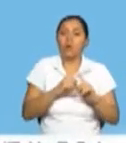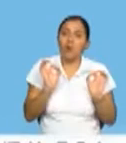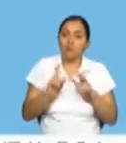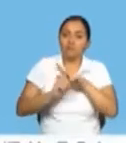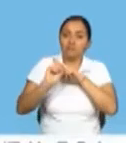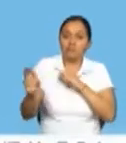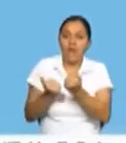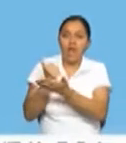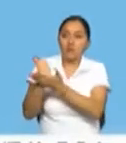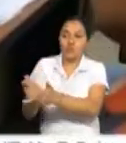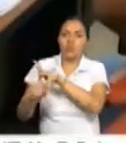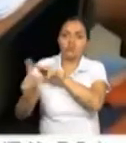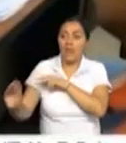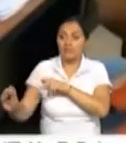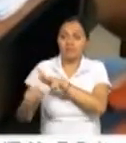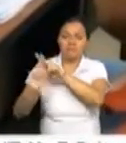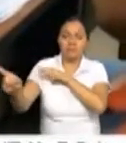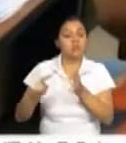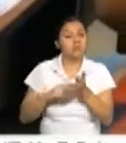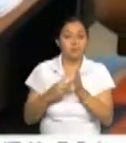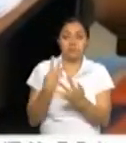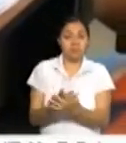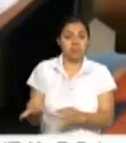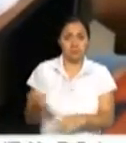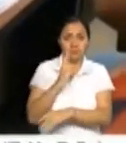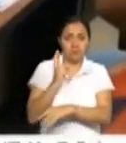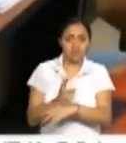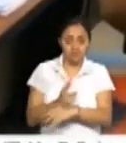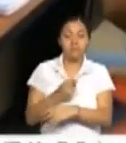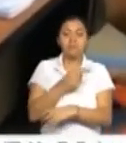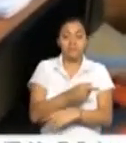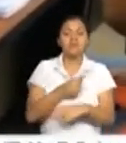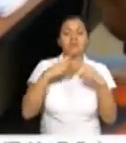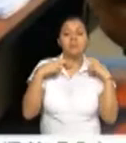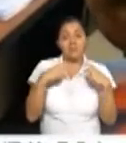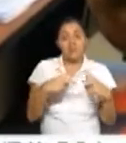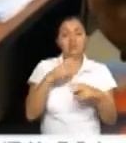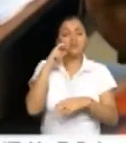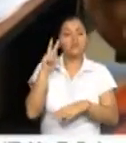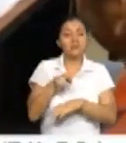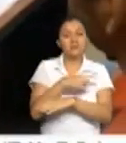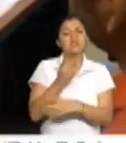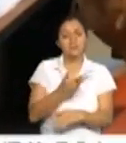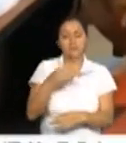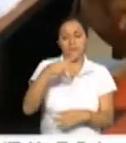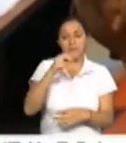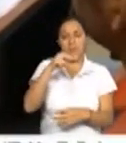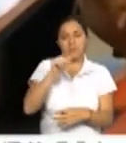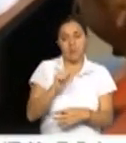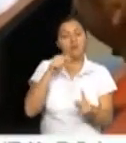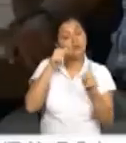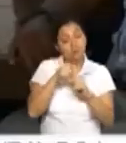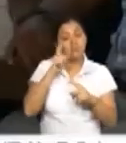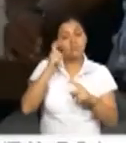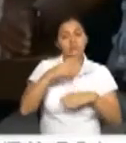fugarse. Esta indagación no la llevará a cabo el fiscal César Peña, quien investiga los delitos sexuales cometidos dentro del plantel, sino que